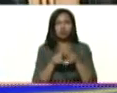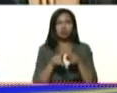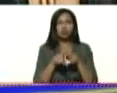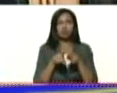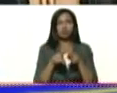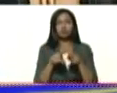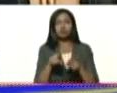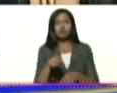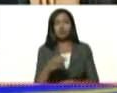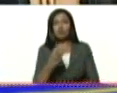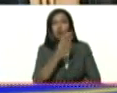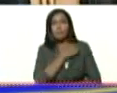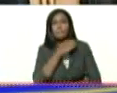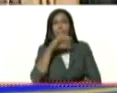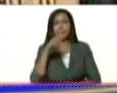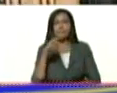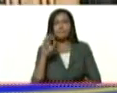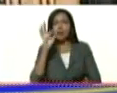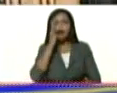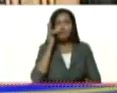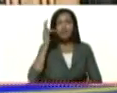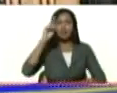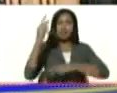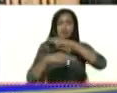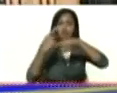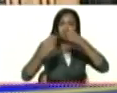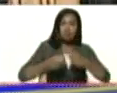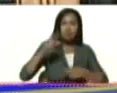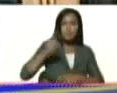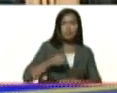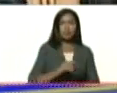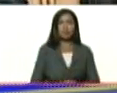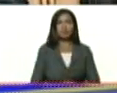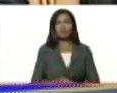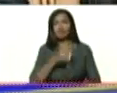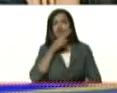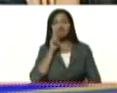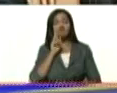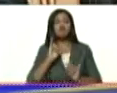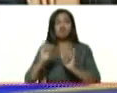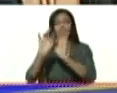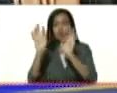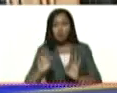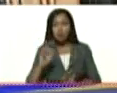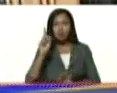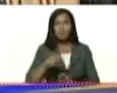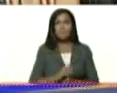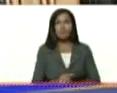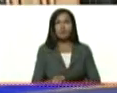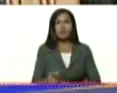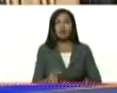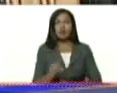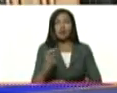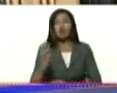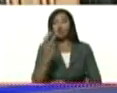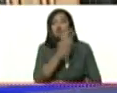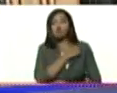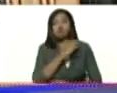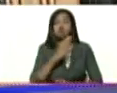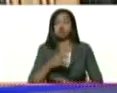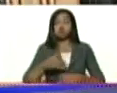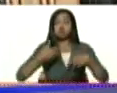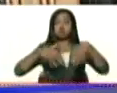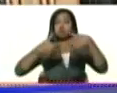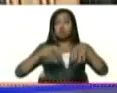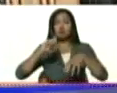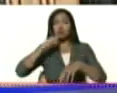mariscal de la Francia revolucionaria, fue nombrado por Catalina coronel del ejército